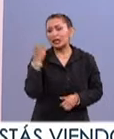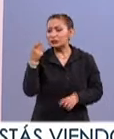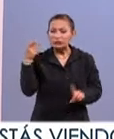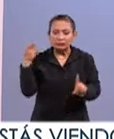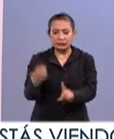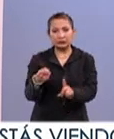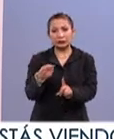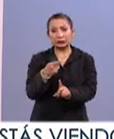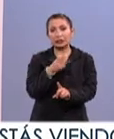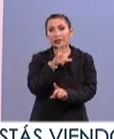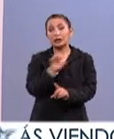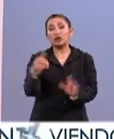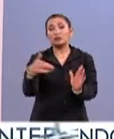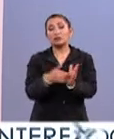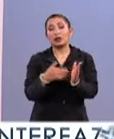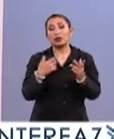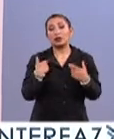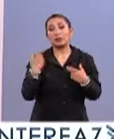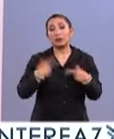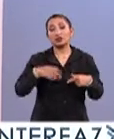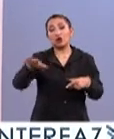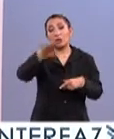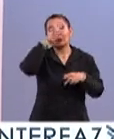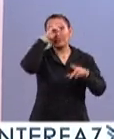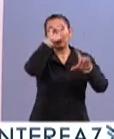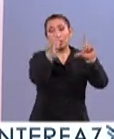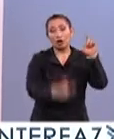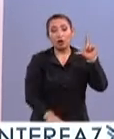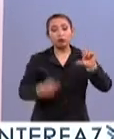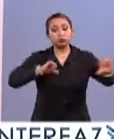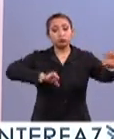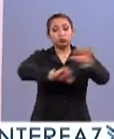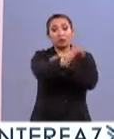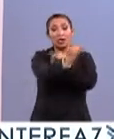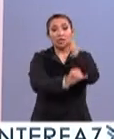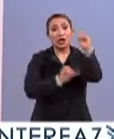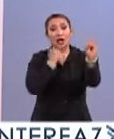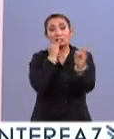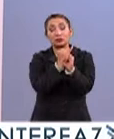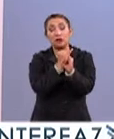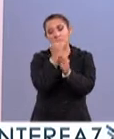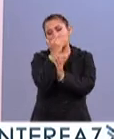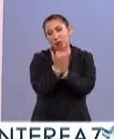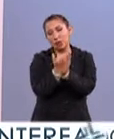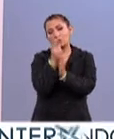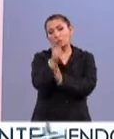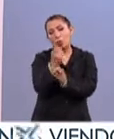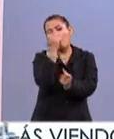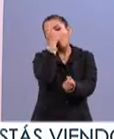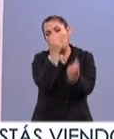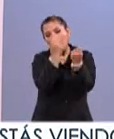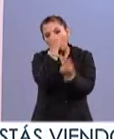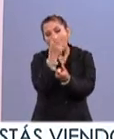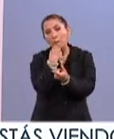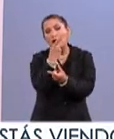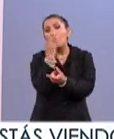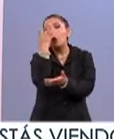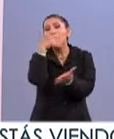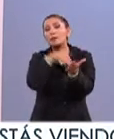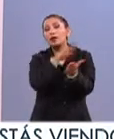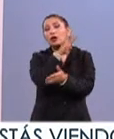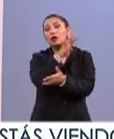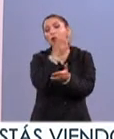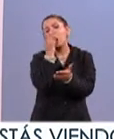son casi 500,000 de gentes en el país. Movilidad internacional son menos por los costos. Vamos a hablar de